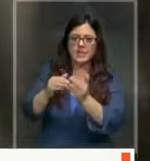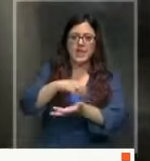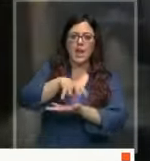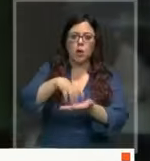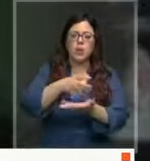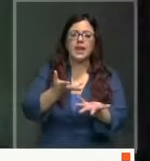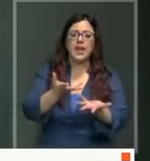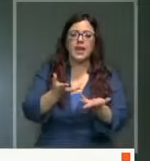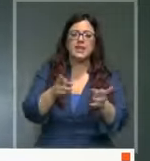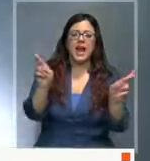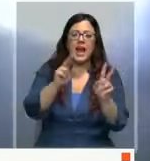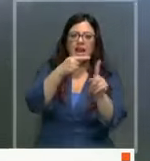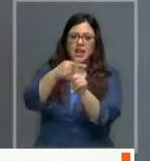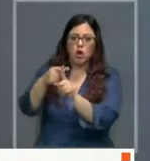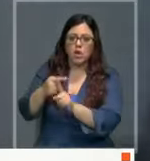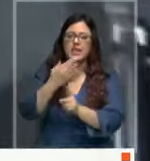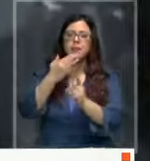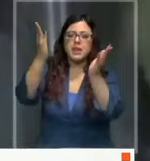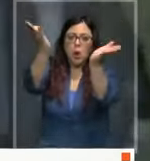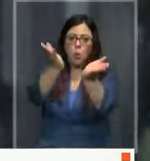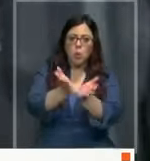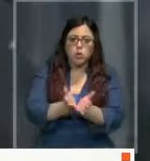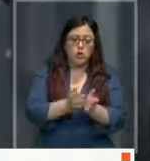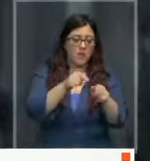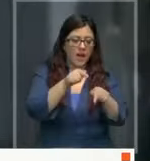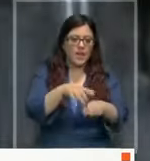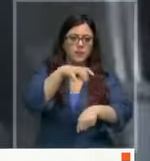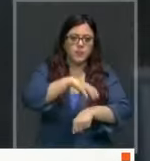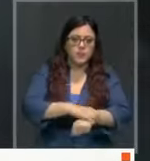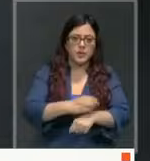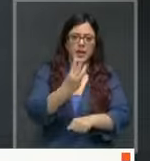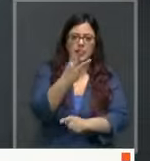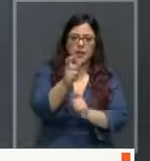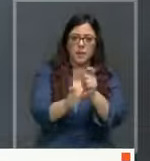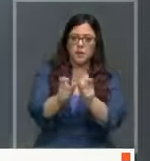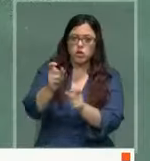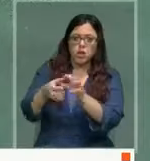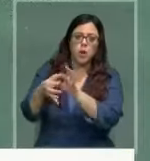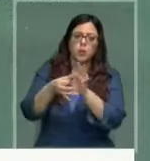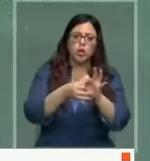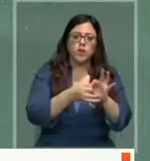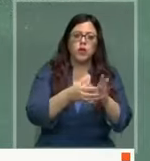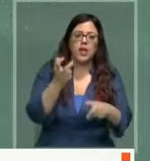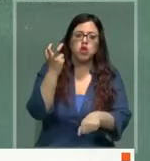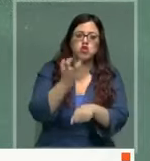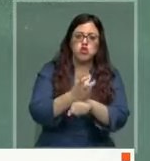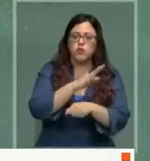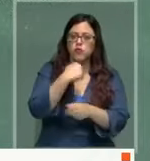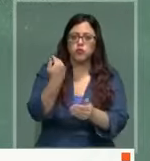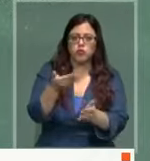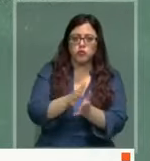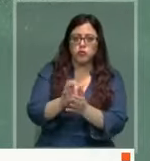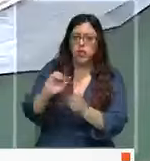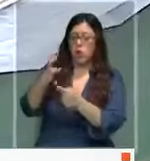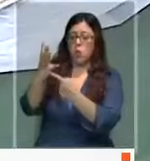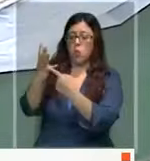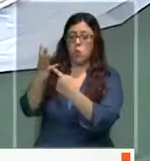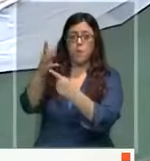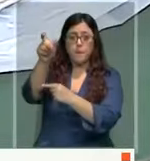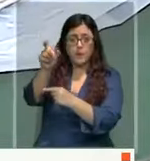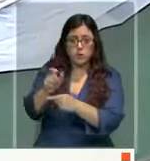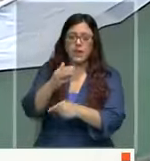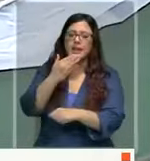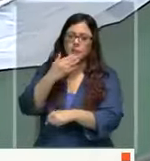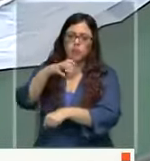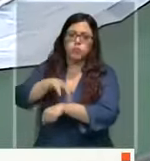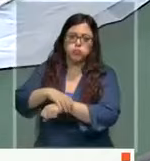y Huechuraba. Fue aquí donde se logró detener a los tres hombres por el delito de robo con homicidio. Un cuarto sujeto también fue detenido por